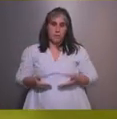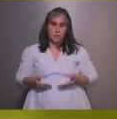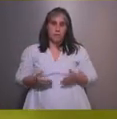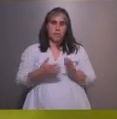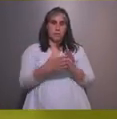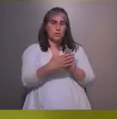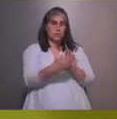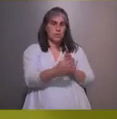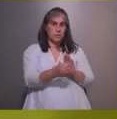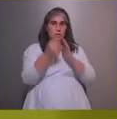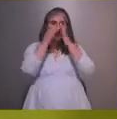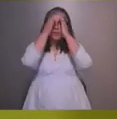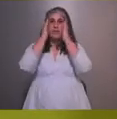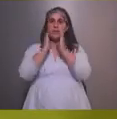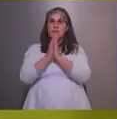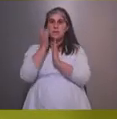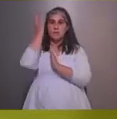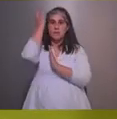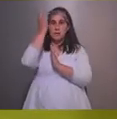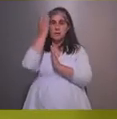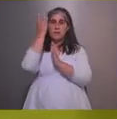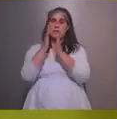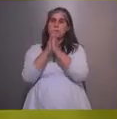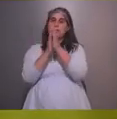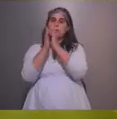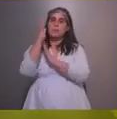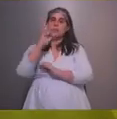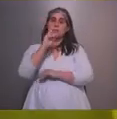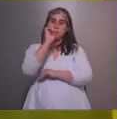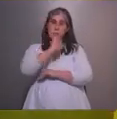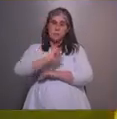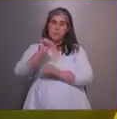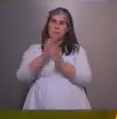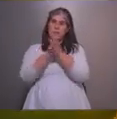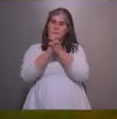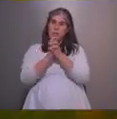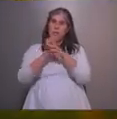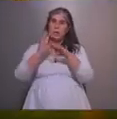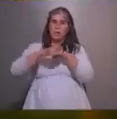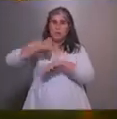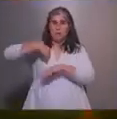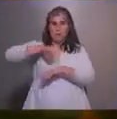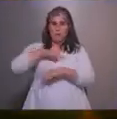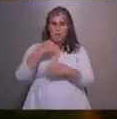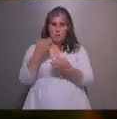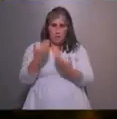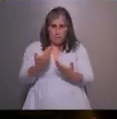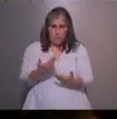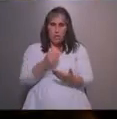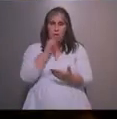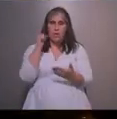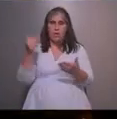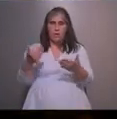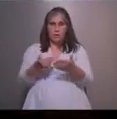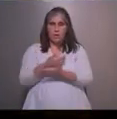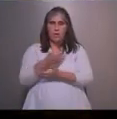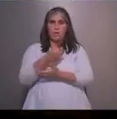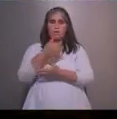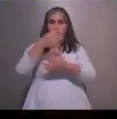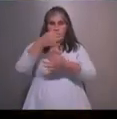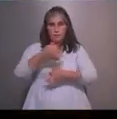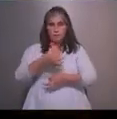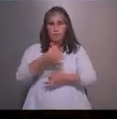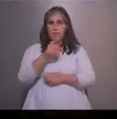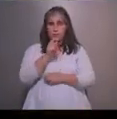vientre, Jesús. Santa María, Mãe de Dios, rogai por nós, pecadores, agora y en la hora de nuestra